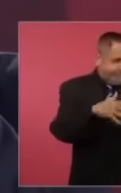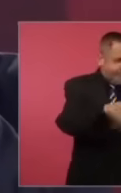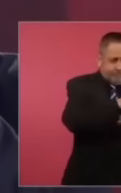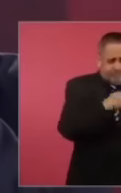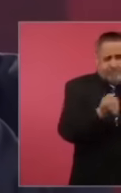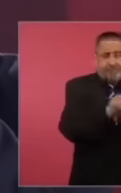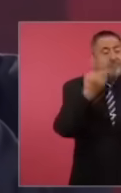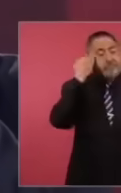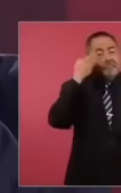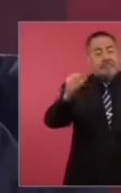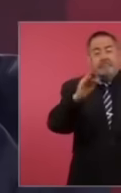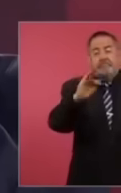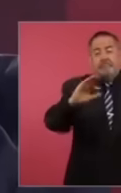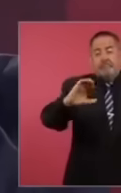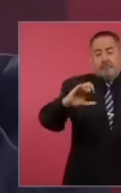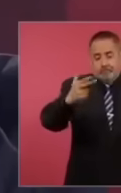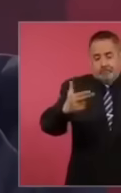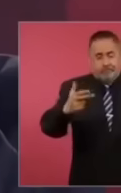con Calderón